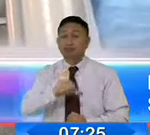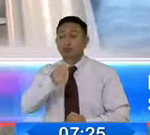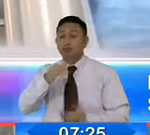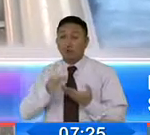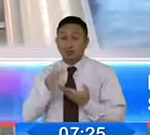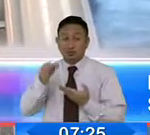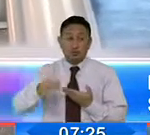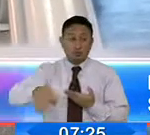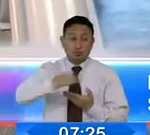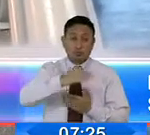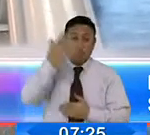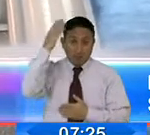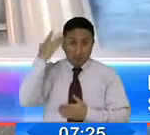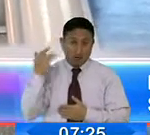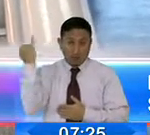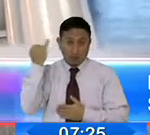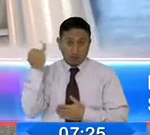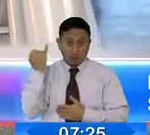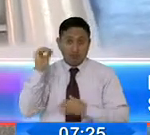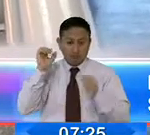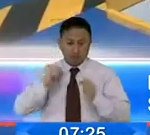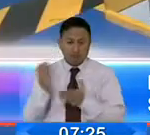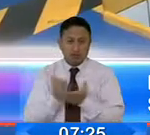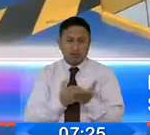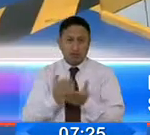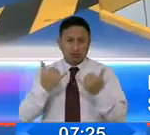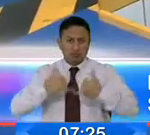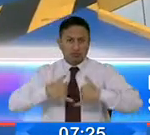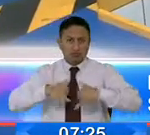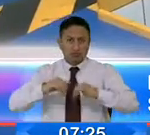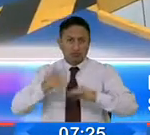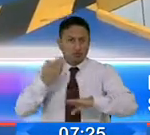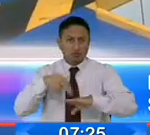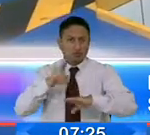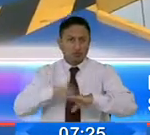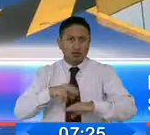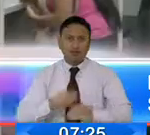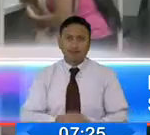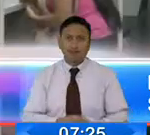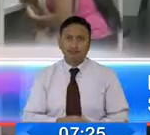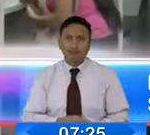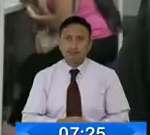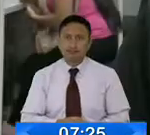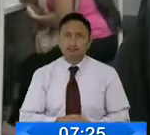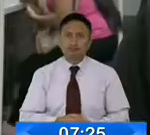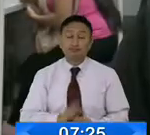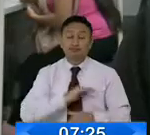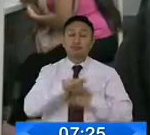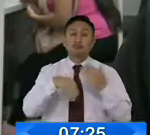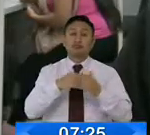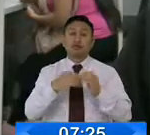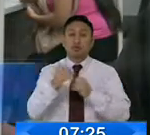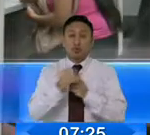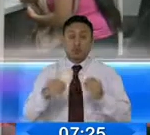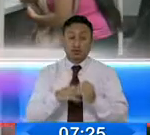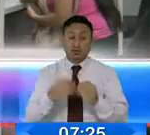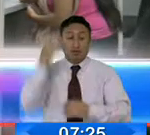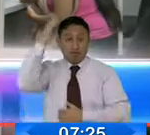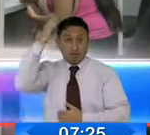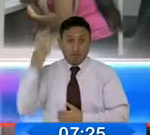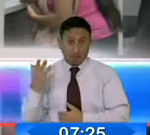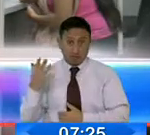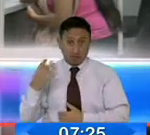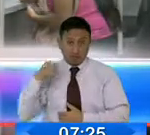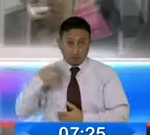en semáforo amarillo y verde, el servicio está desarrollándose con normalidad. En todas las agencias donde está el color amarillo,